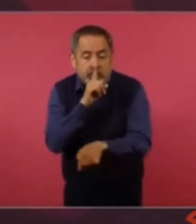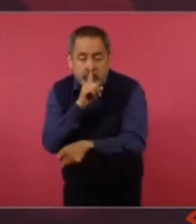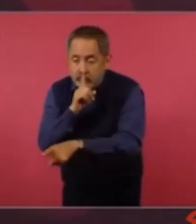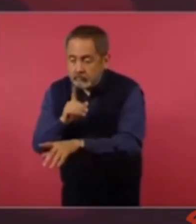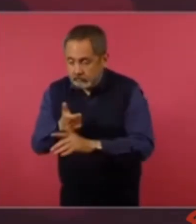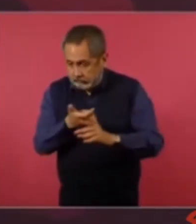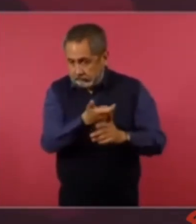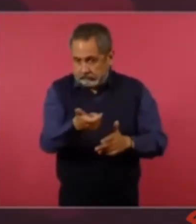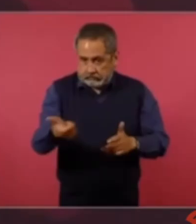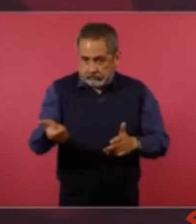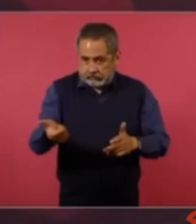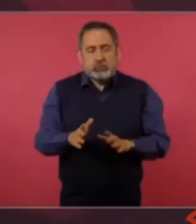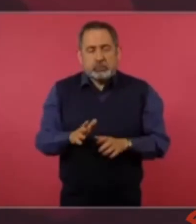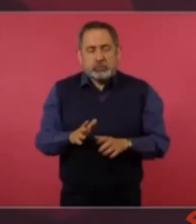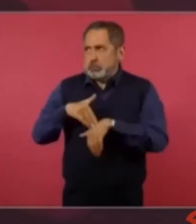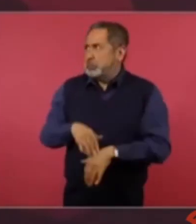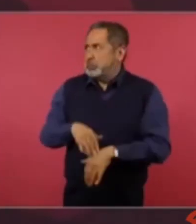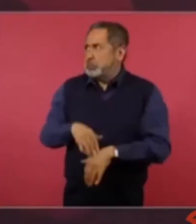que